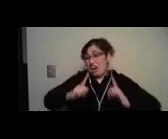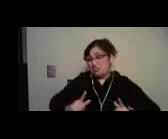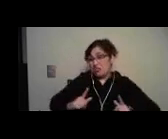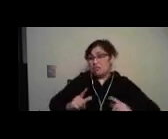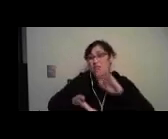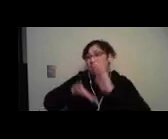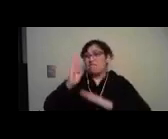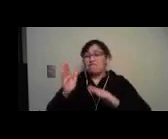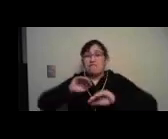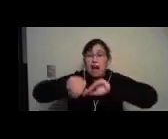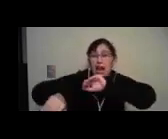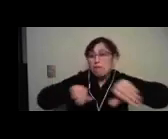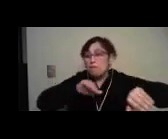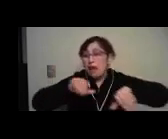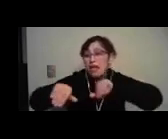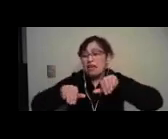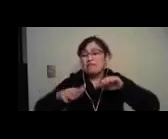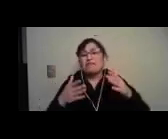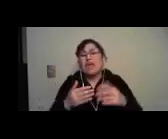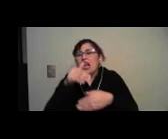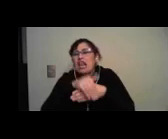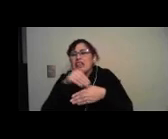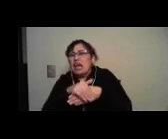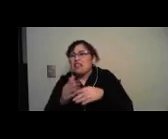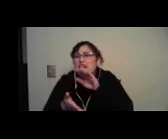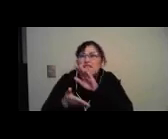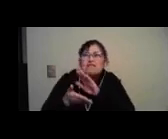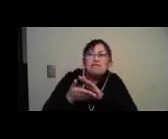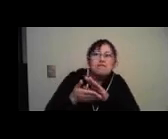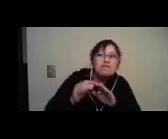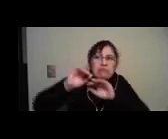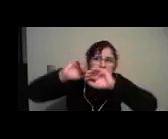un rato, o va a salir un poco en la tarde, ya, con qué ropa voy, ya.